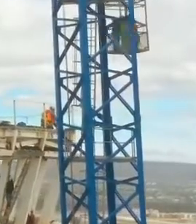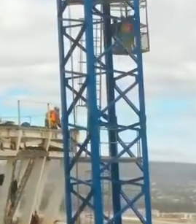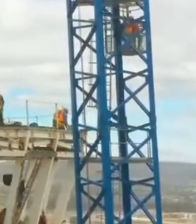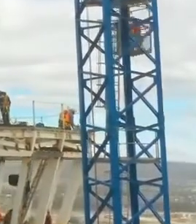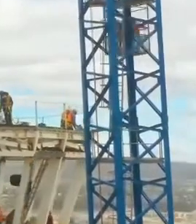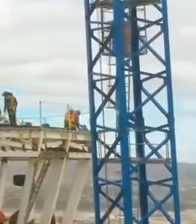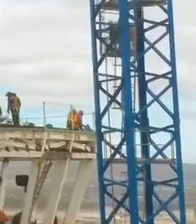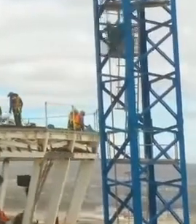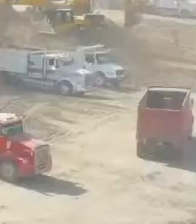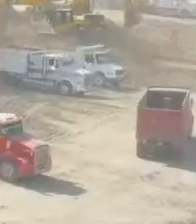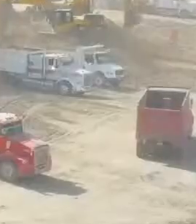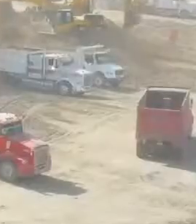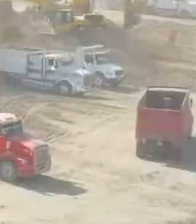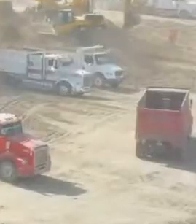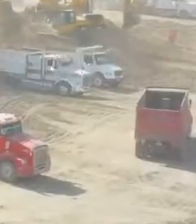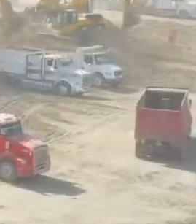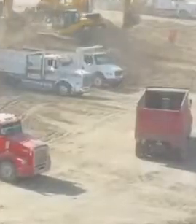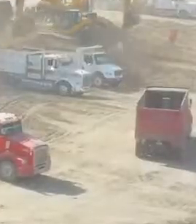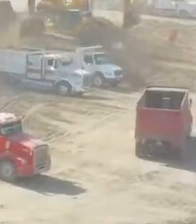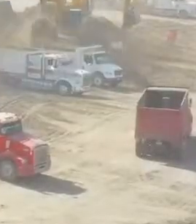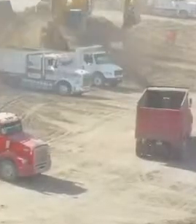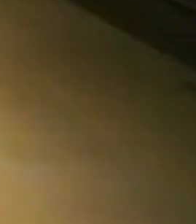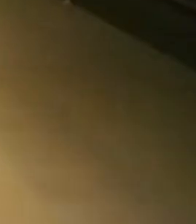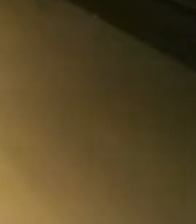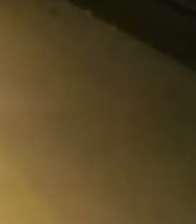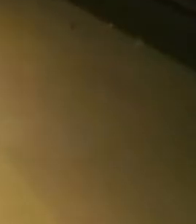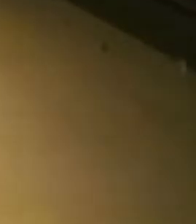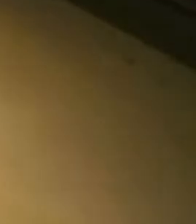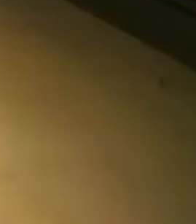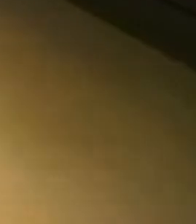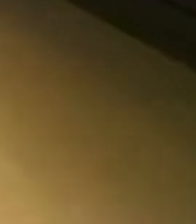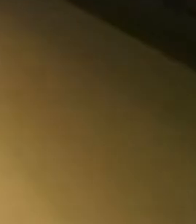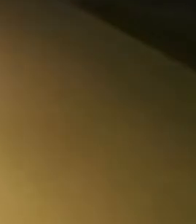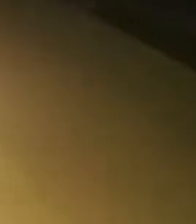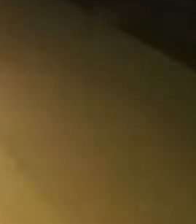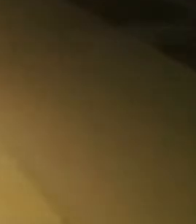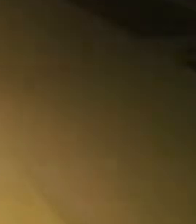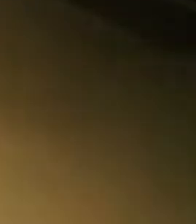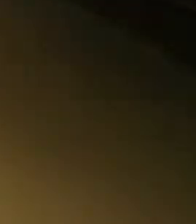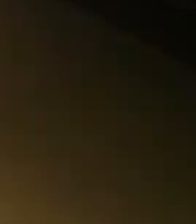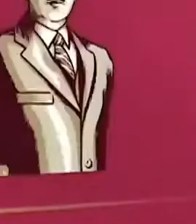70.648 empleos civiles. Faltan 413 días de construcción.